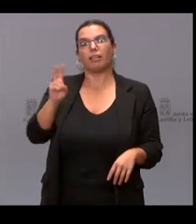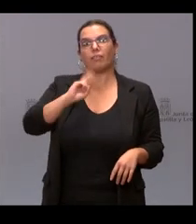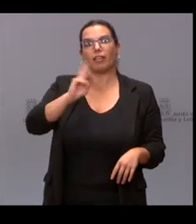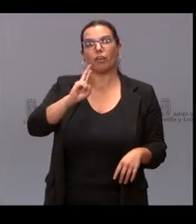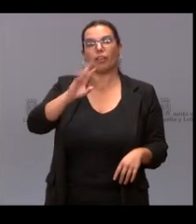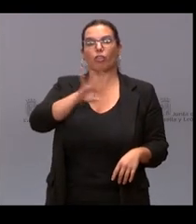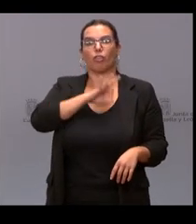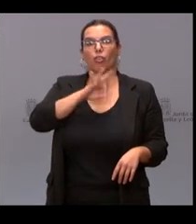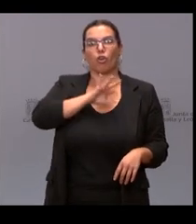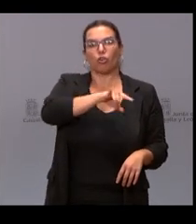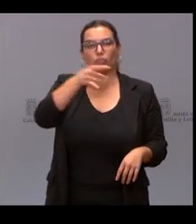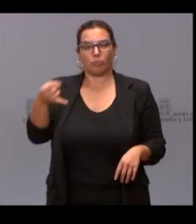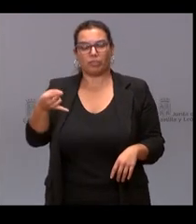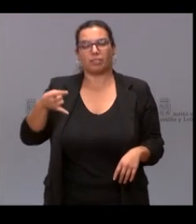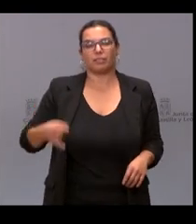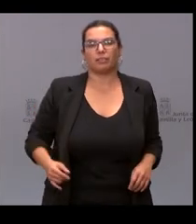Santiago.